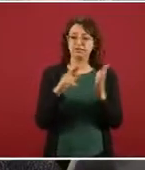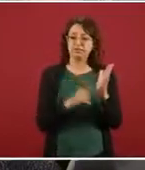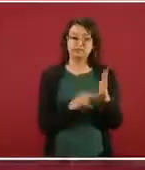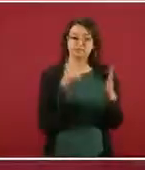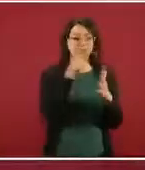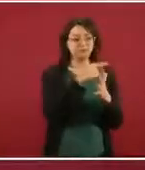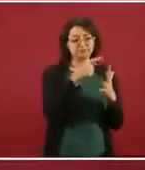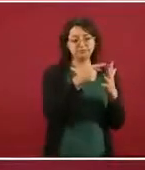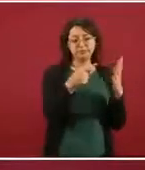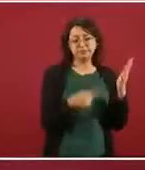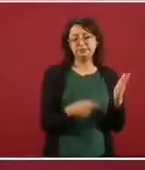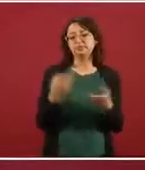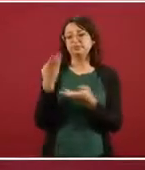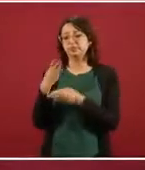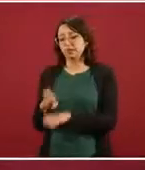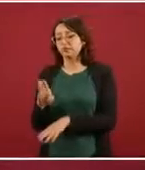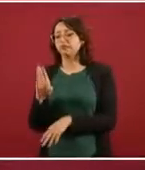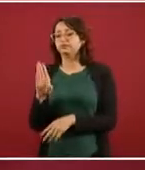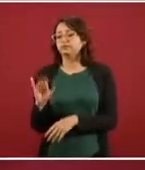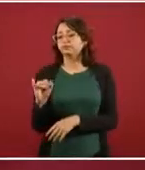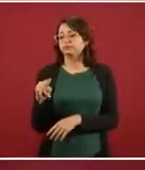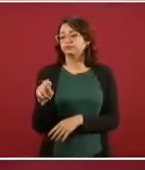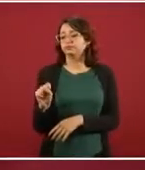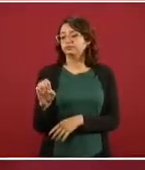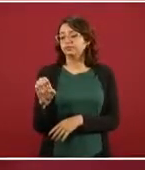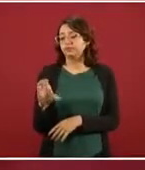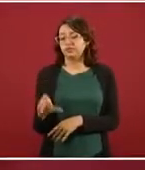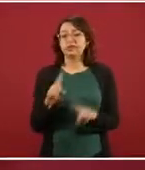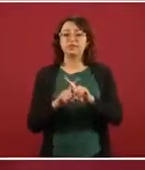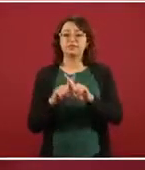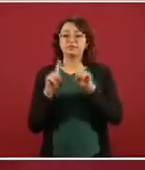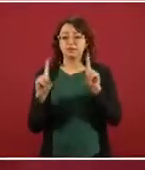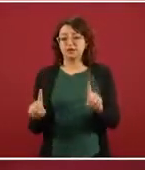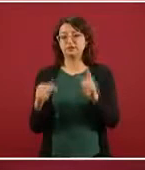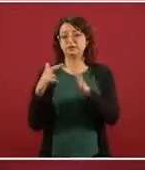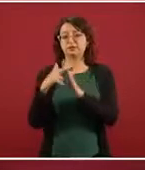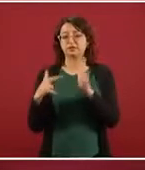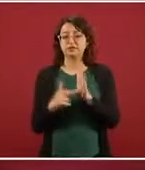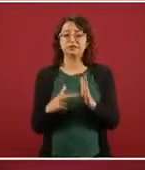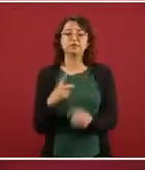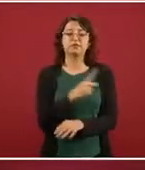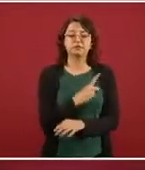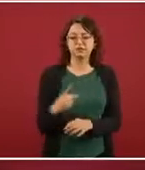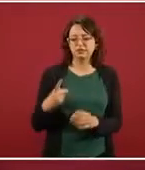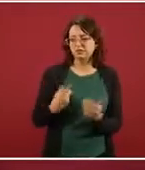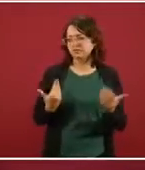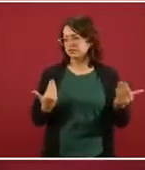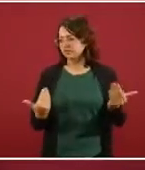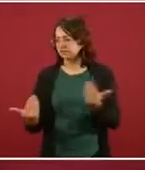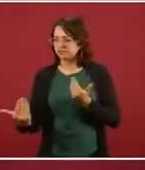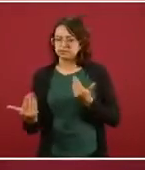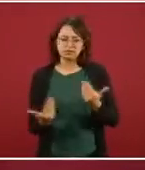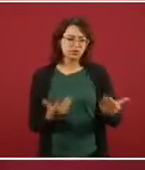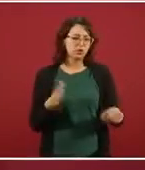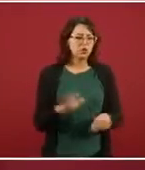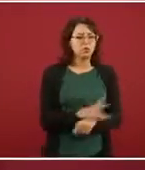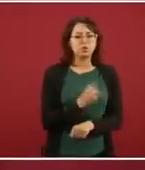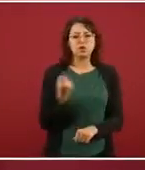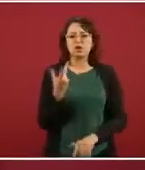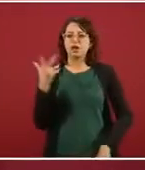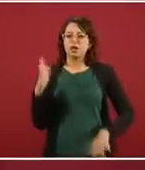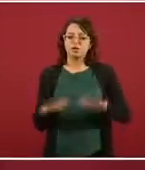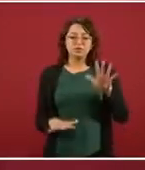también las tendrá, pero hay distintas dificultades que hay que sortear, porque muchas cosas pues las encontramos